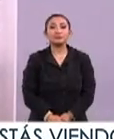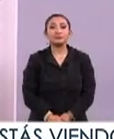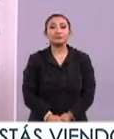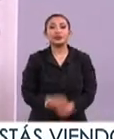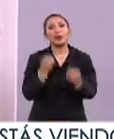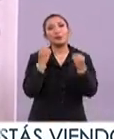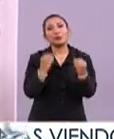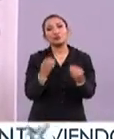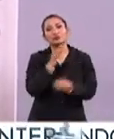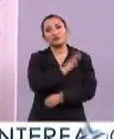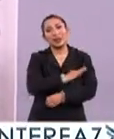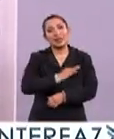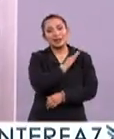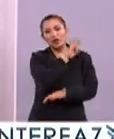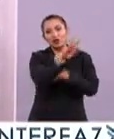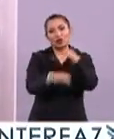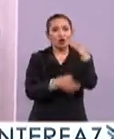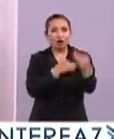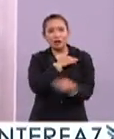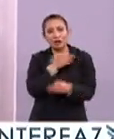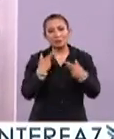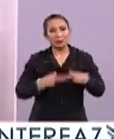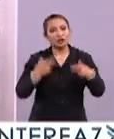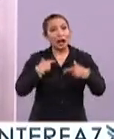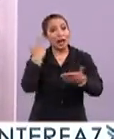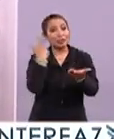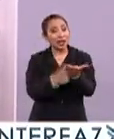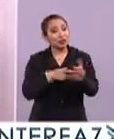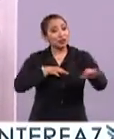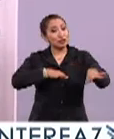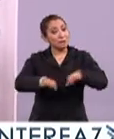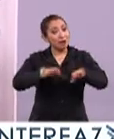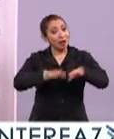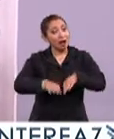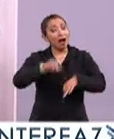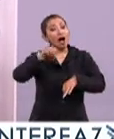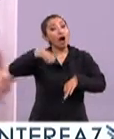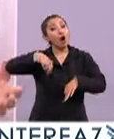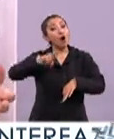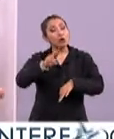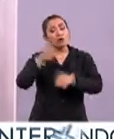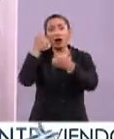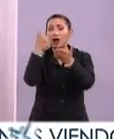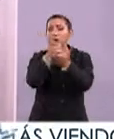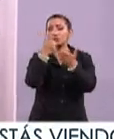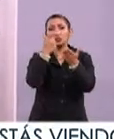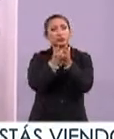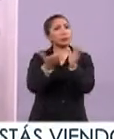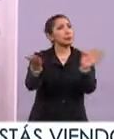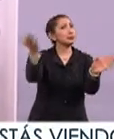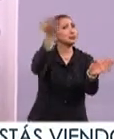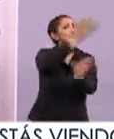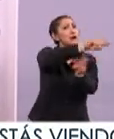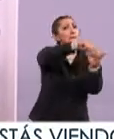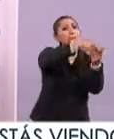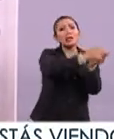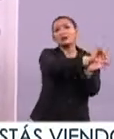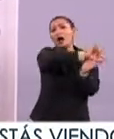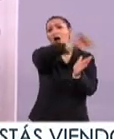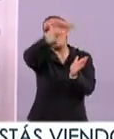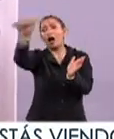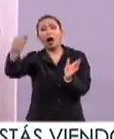Pues muchísimas felicidades a todos los que forman parte de esta institución que ha ayudado desde su fundación